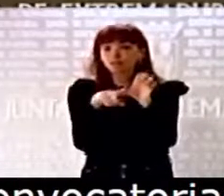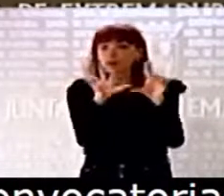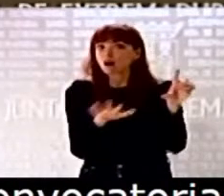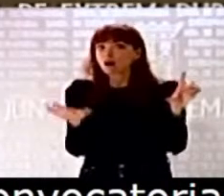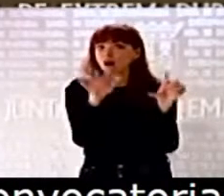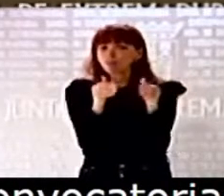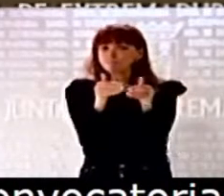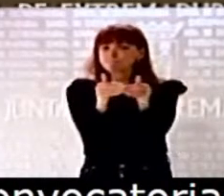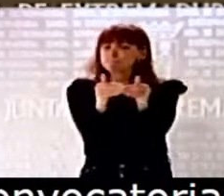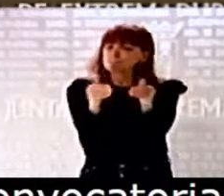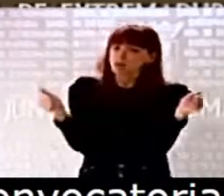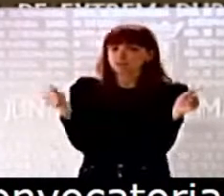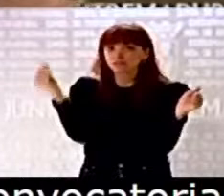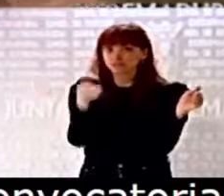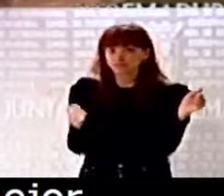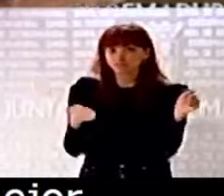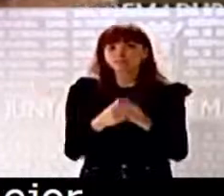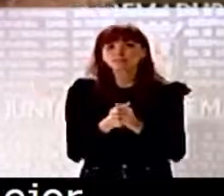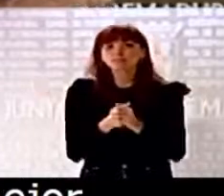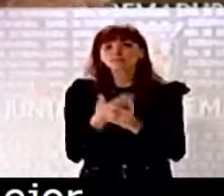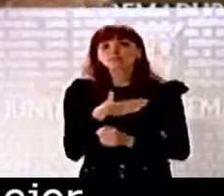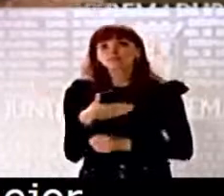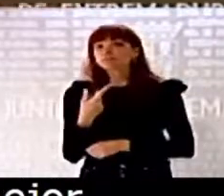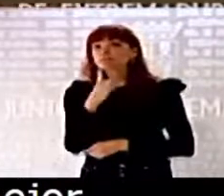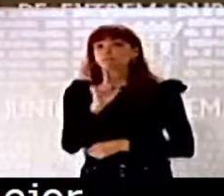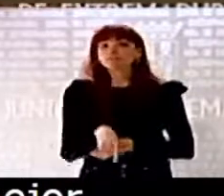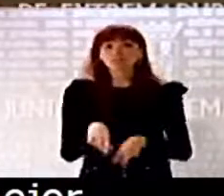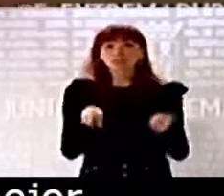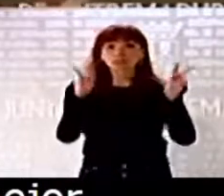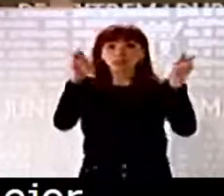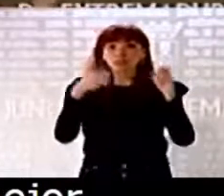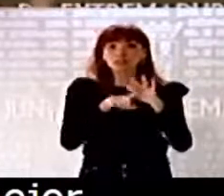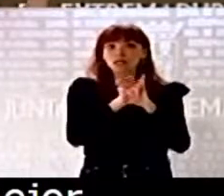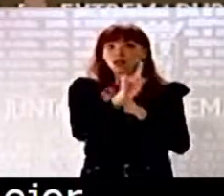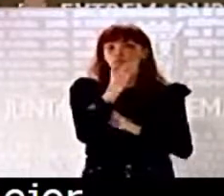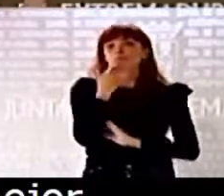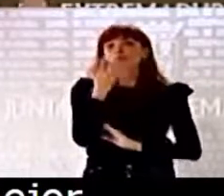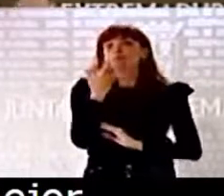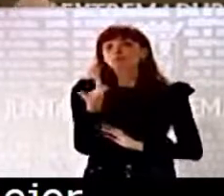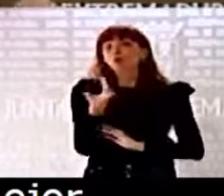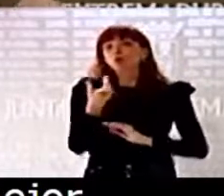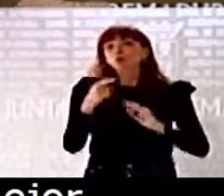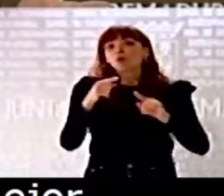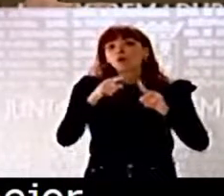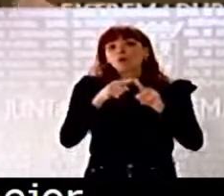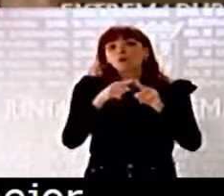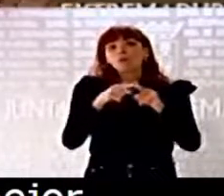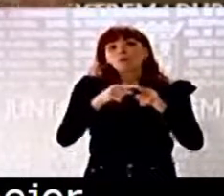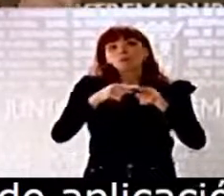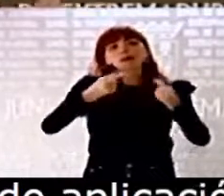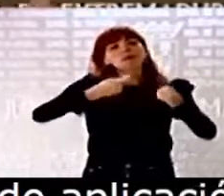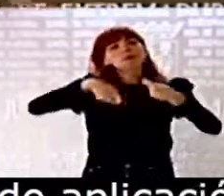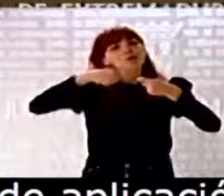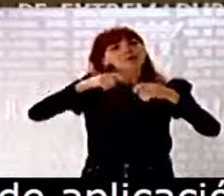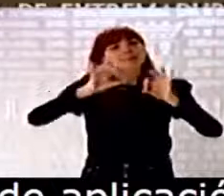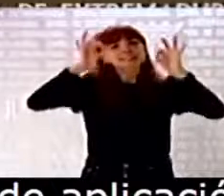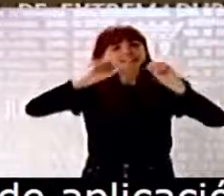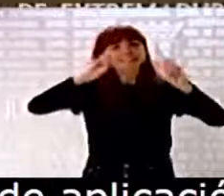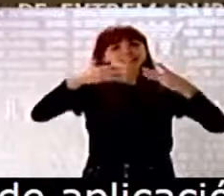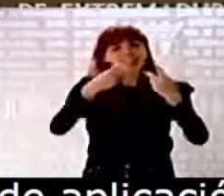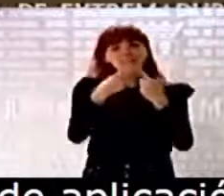mejor. Ampliamos en cuestiones que tienen que ver con el desarrollo de la aplicación móvil para el comercio online, que esto está